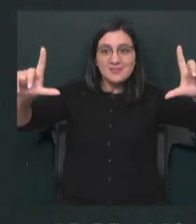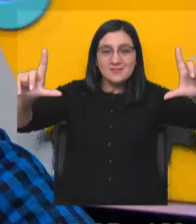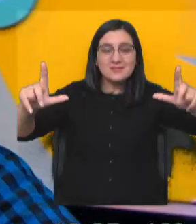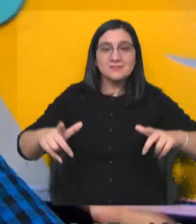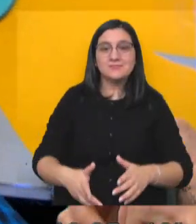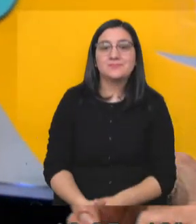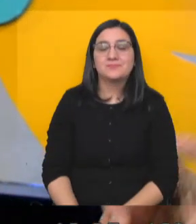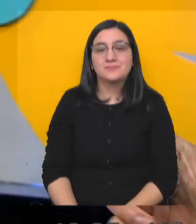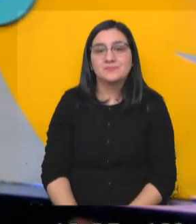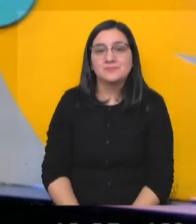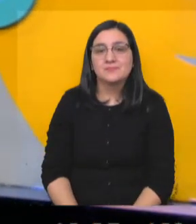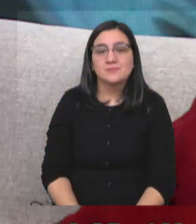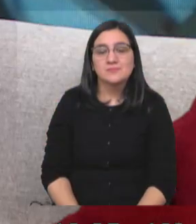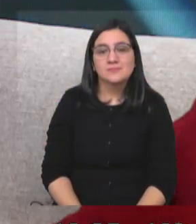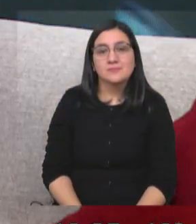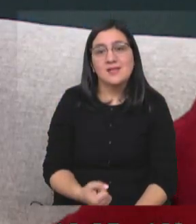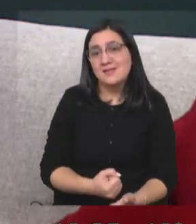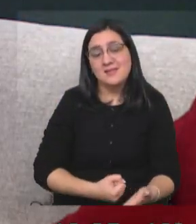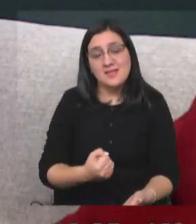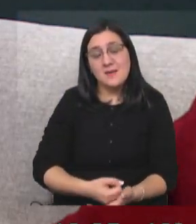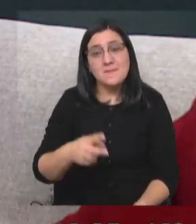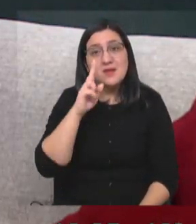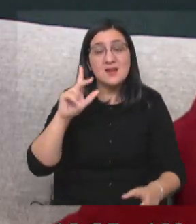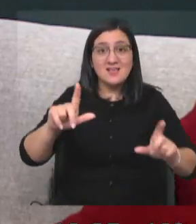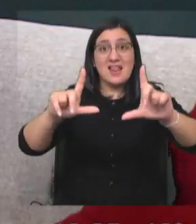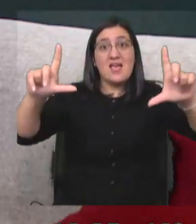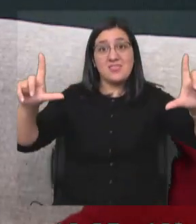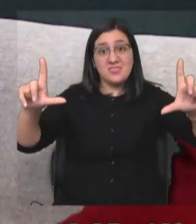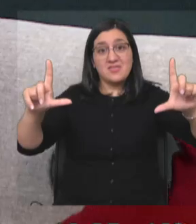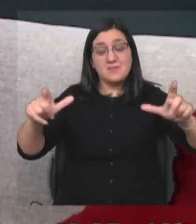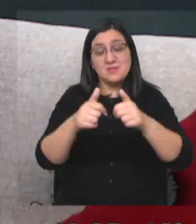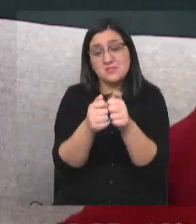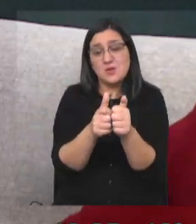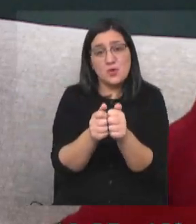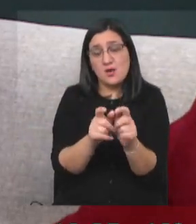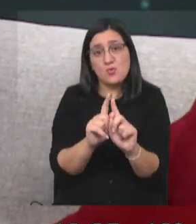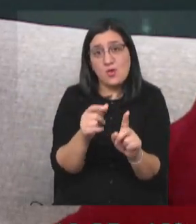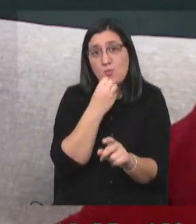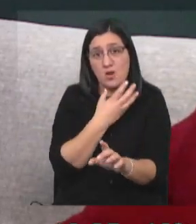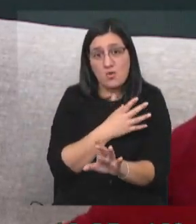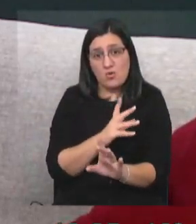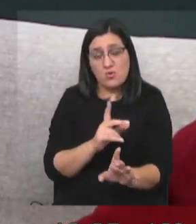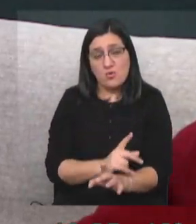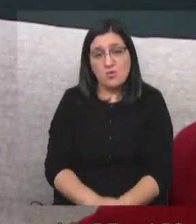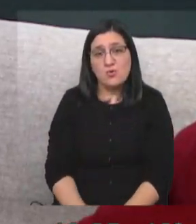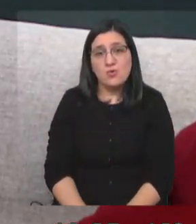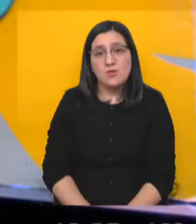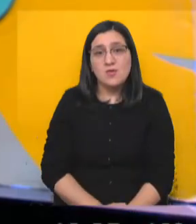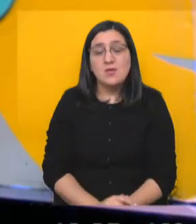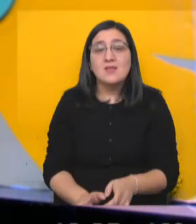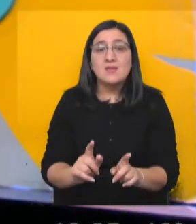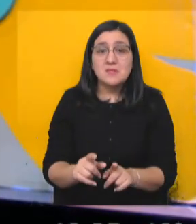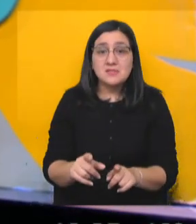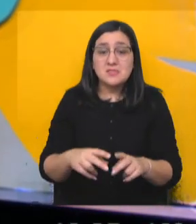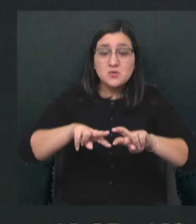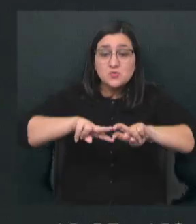Eviten. Tratar de ver. Yo no miro el celular. Te rompen los ojos, en serio. Pero además, si tiene las letritas de escrita, no